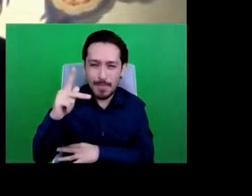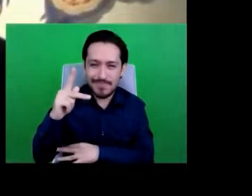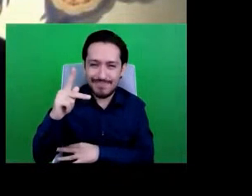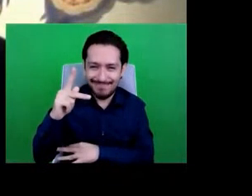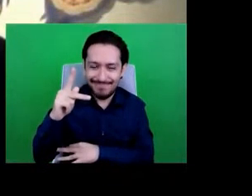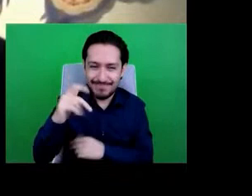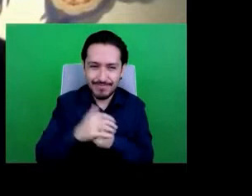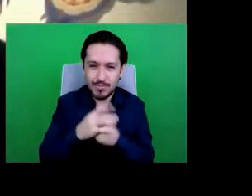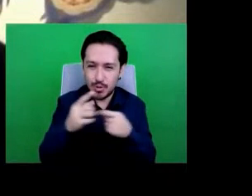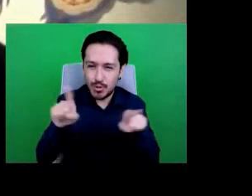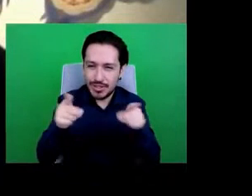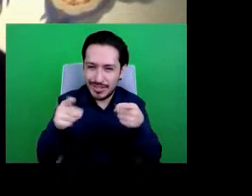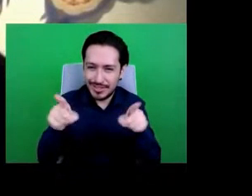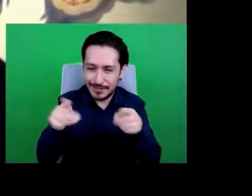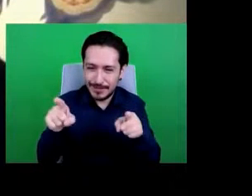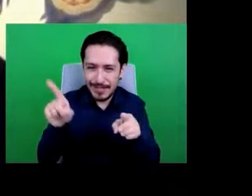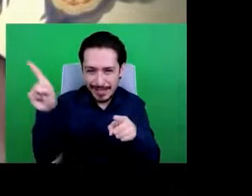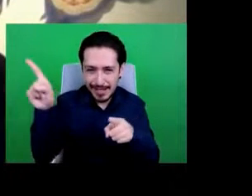También